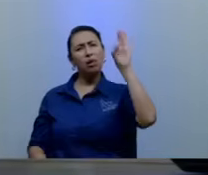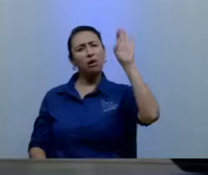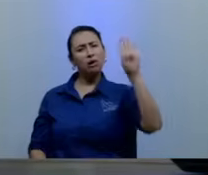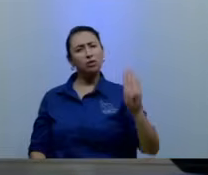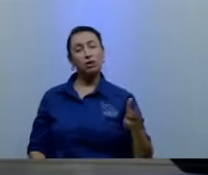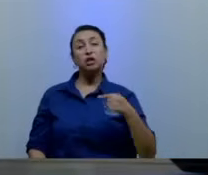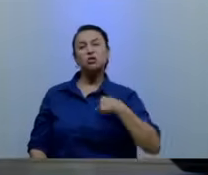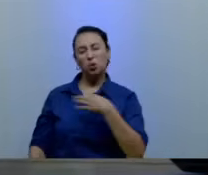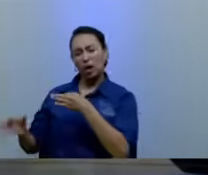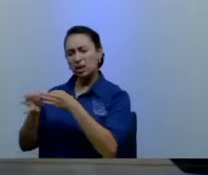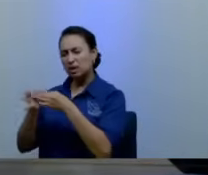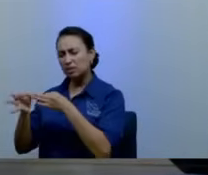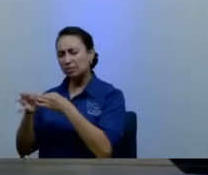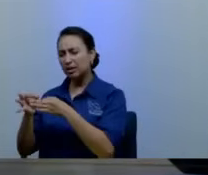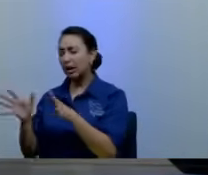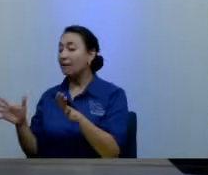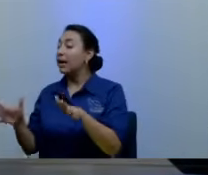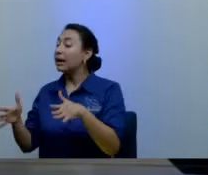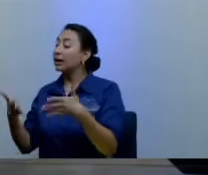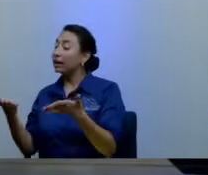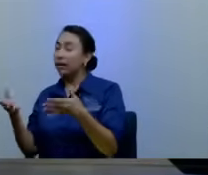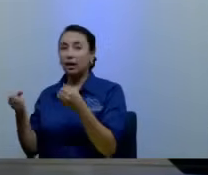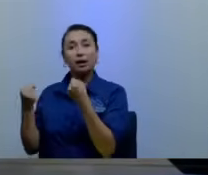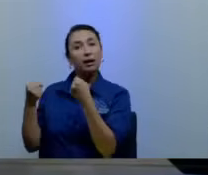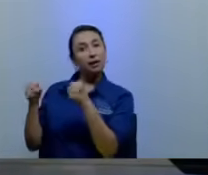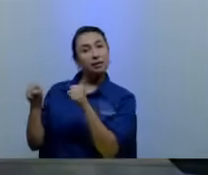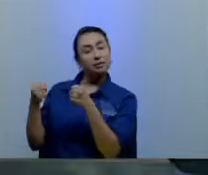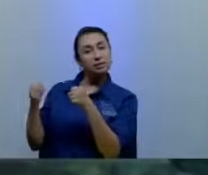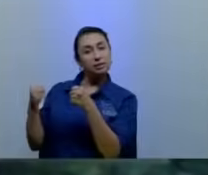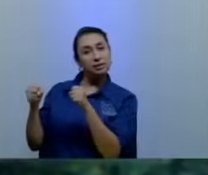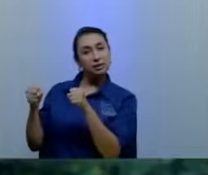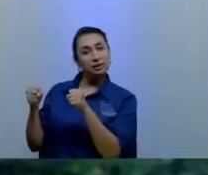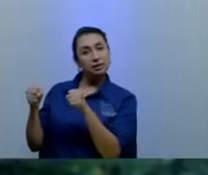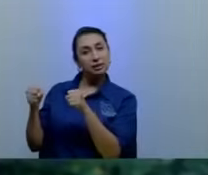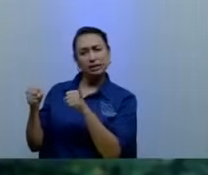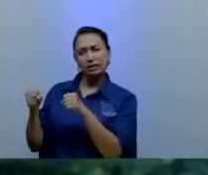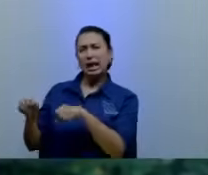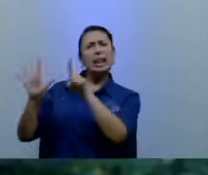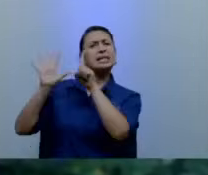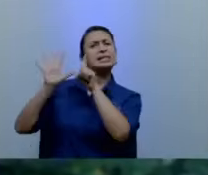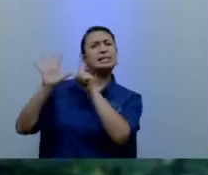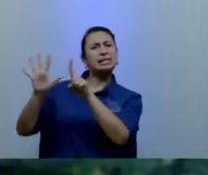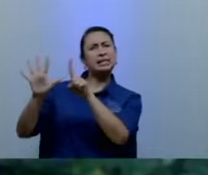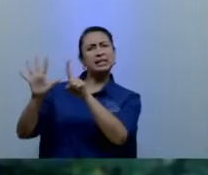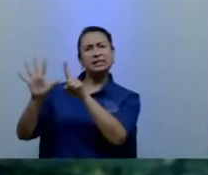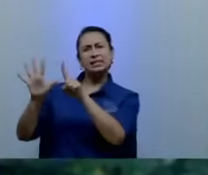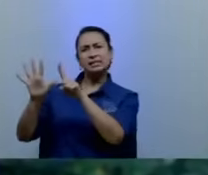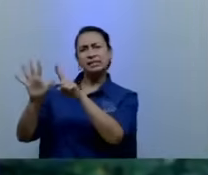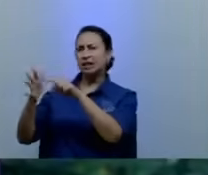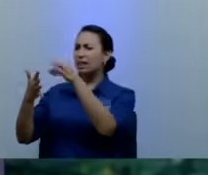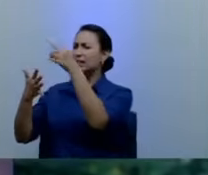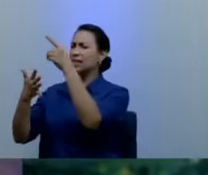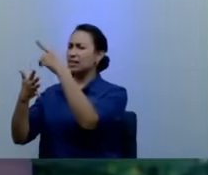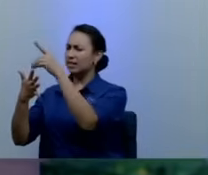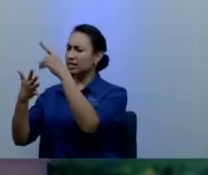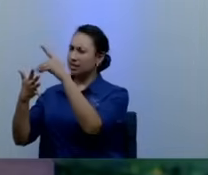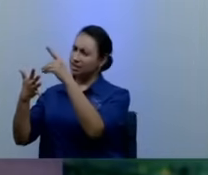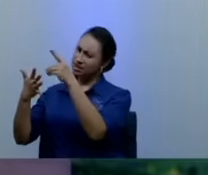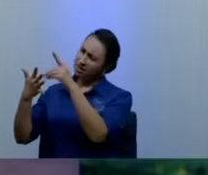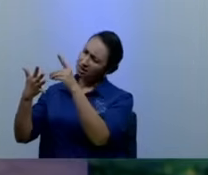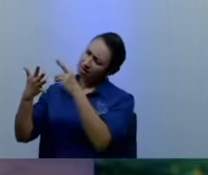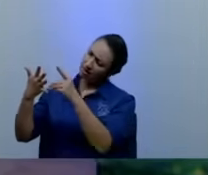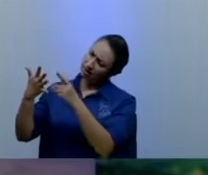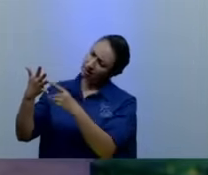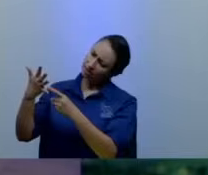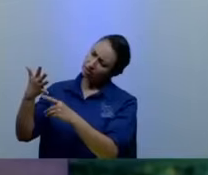Salmo 115, en por lo menos unos 6 aspectos que se pueden dar y que la mayoría de la gente no entiende. Creen